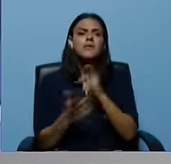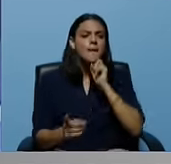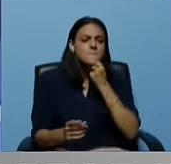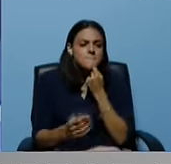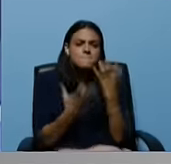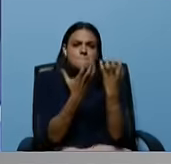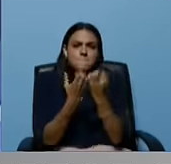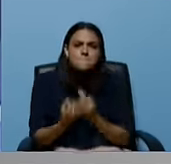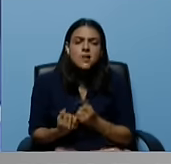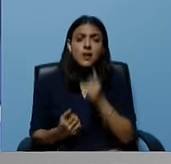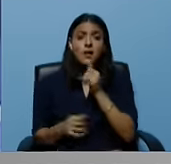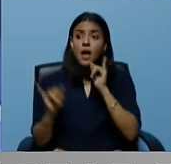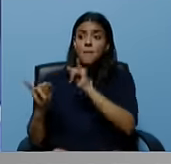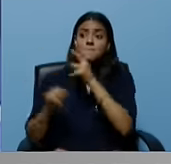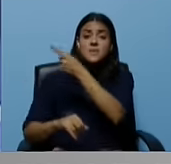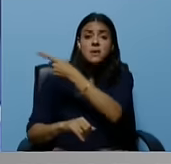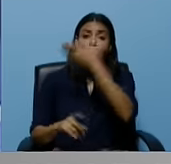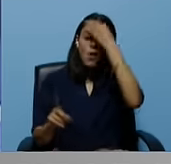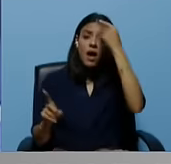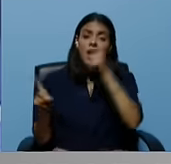8 de septiembre.